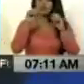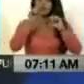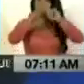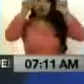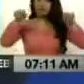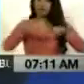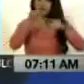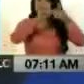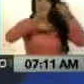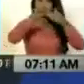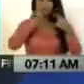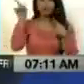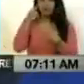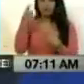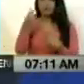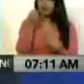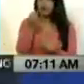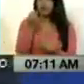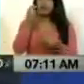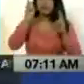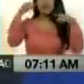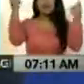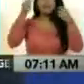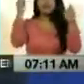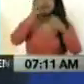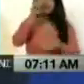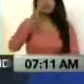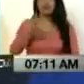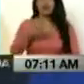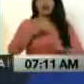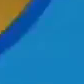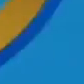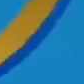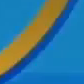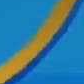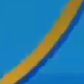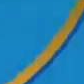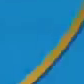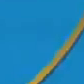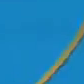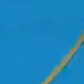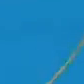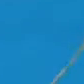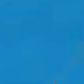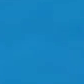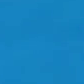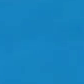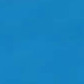instalación de Venezolana de Televisión lo que tiene que ver con la campaña Venezuela Corazón Indestructible.